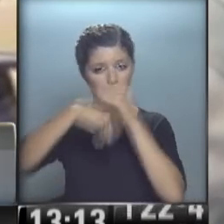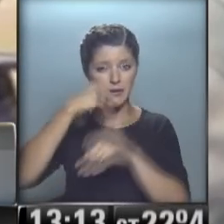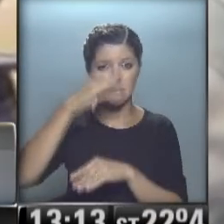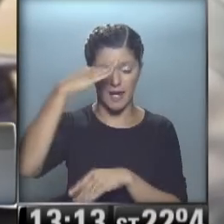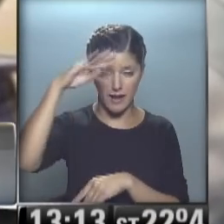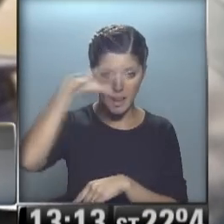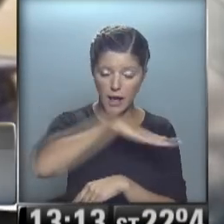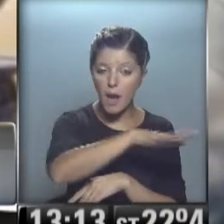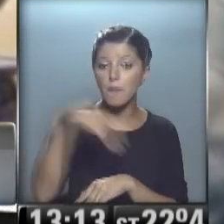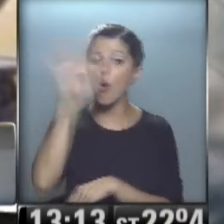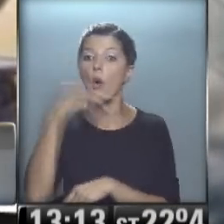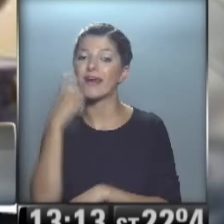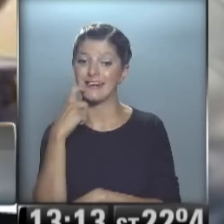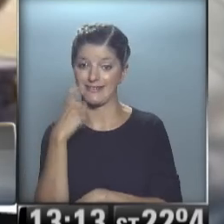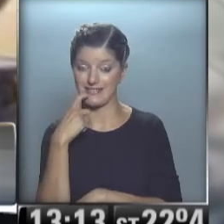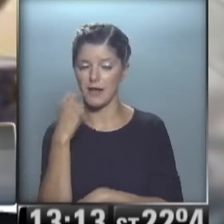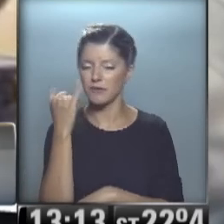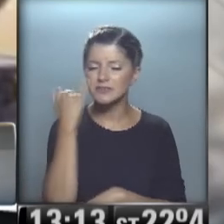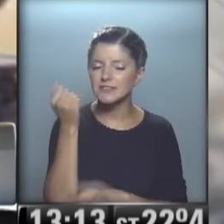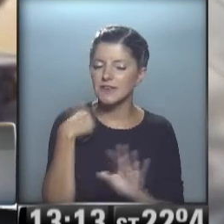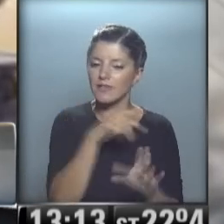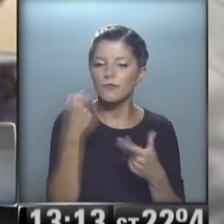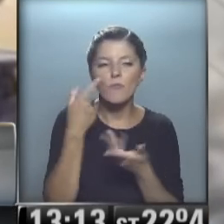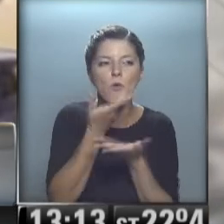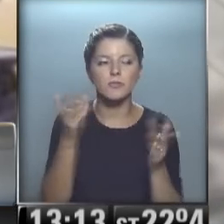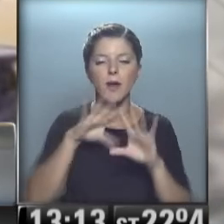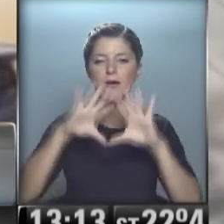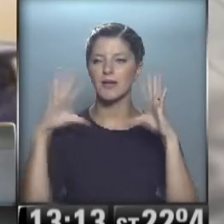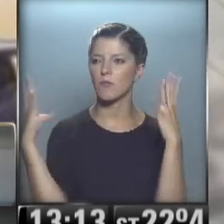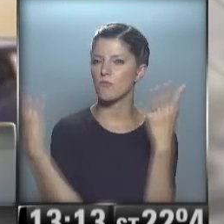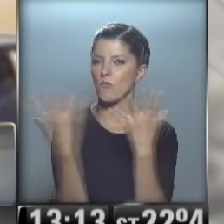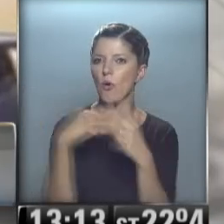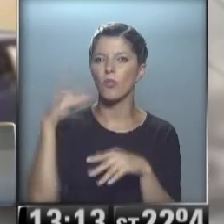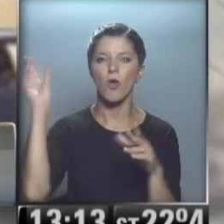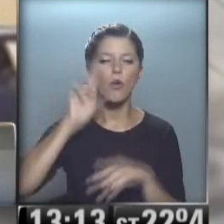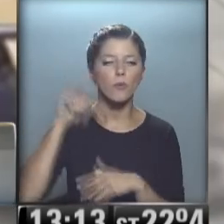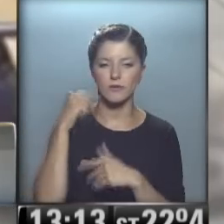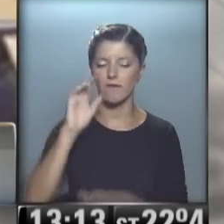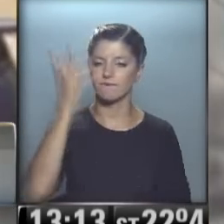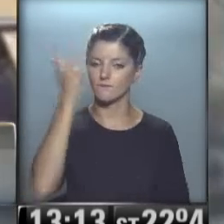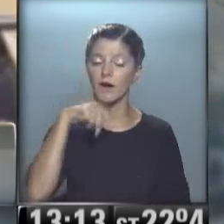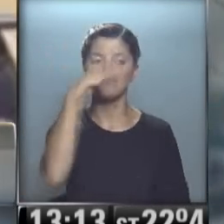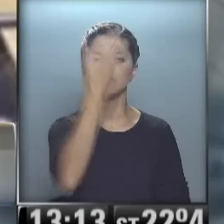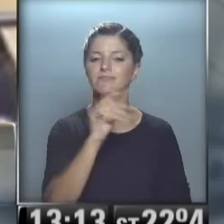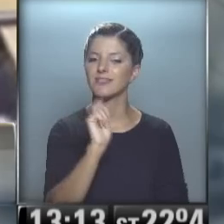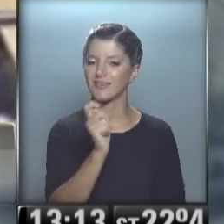de su abuelo, pero ya comenzaba a mostrarse fascinado con la naturaleza y sus sonidos. ¿Quién es nuestro personaje de hoy?